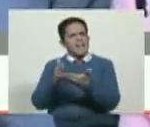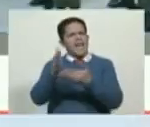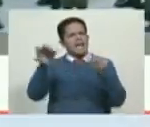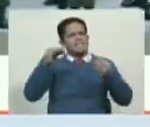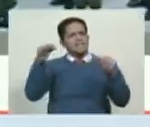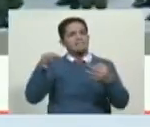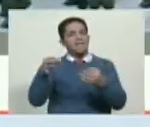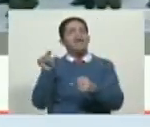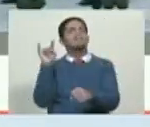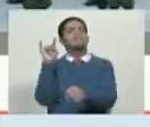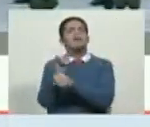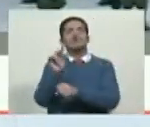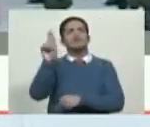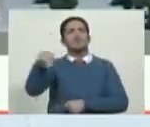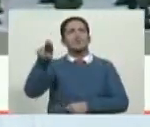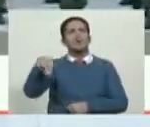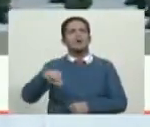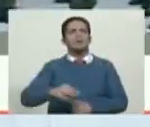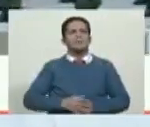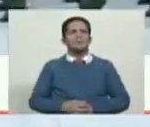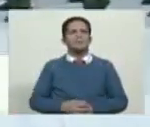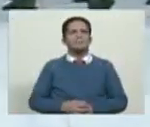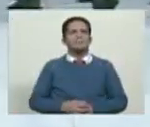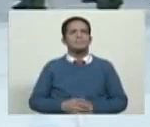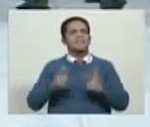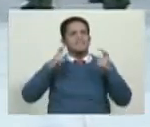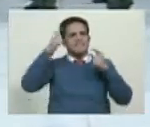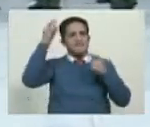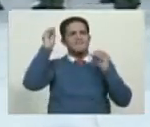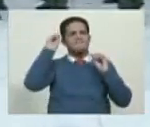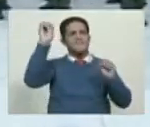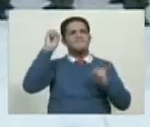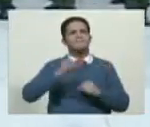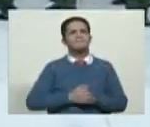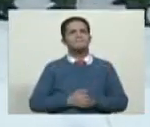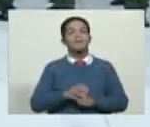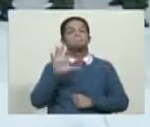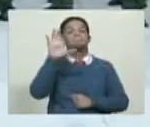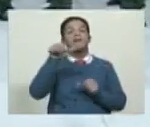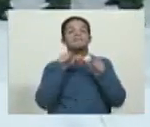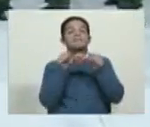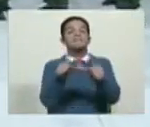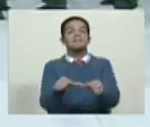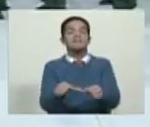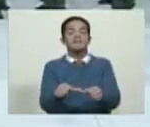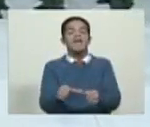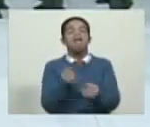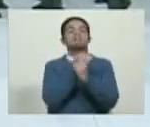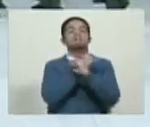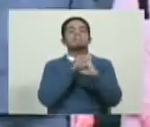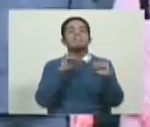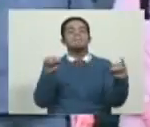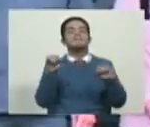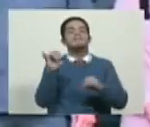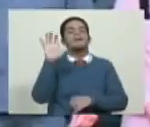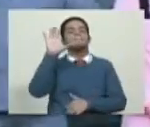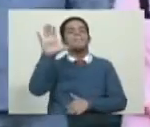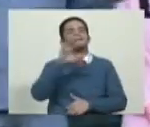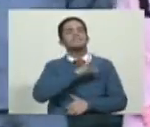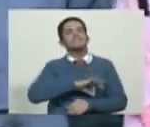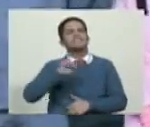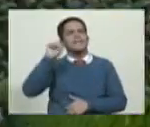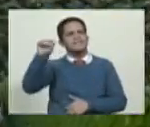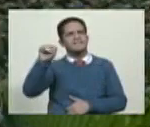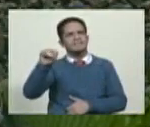siempre! ¡Traidores nunca! ¡Chávez vive! ¡La patria sigue! ¡Independencia y patria